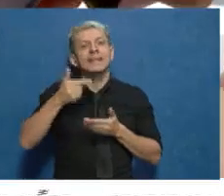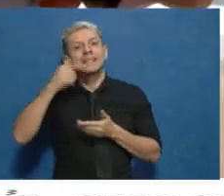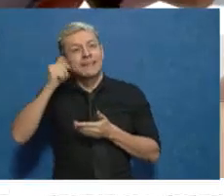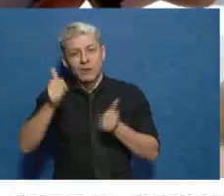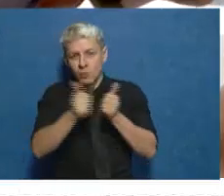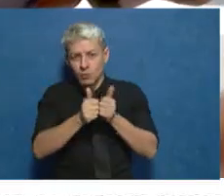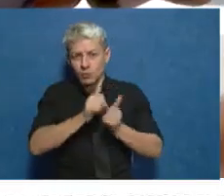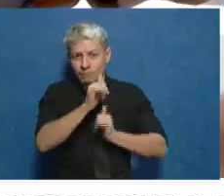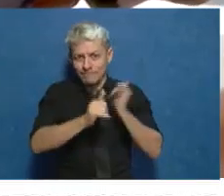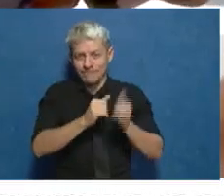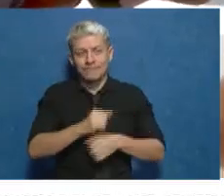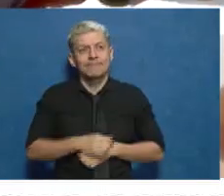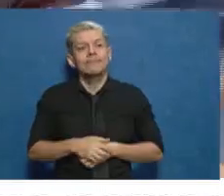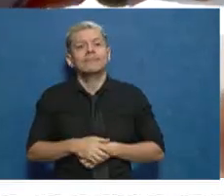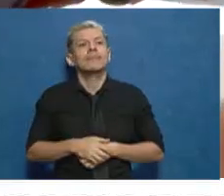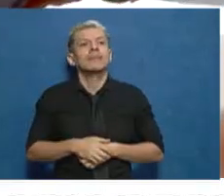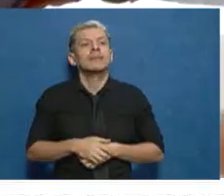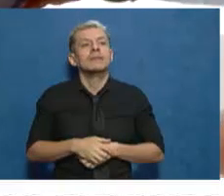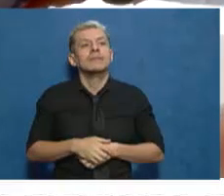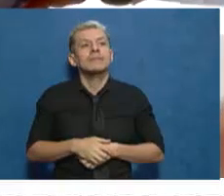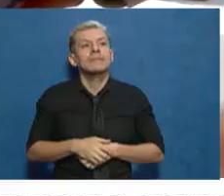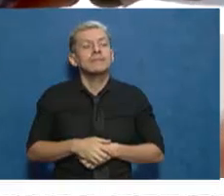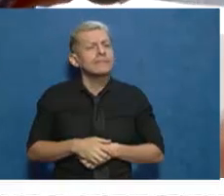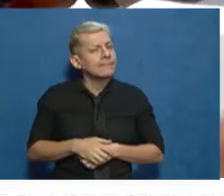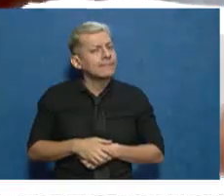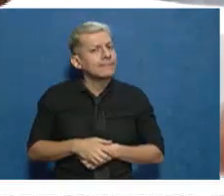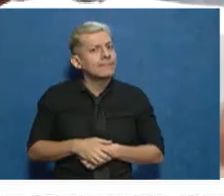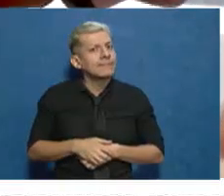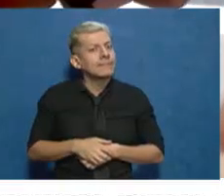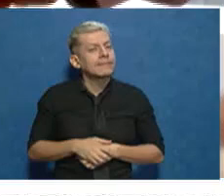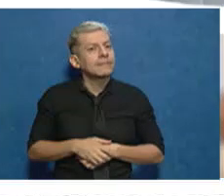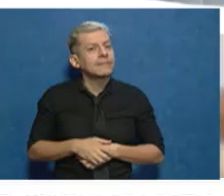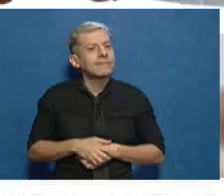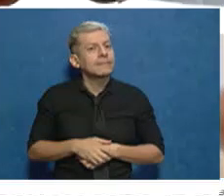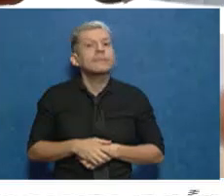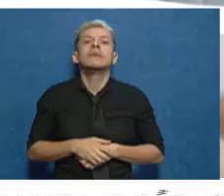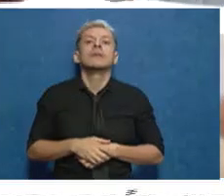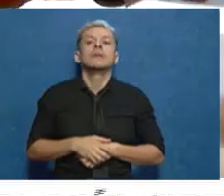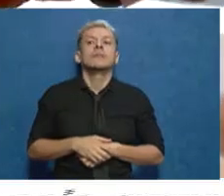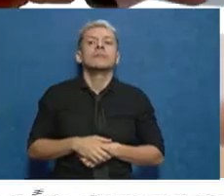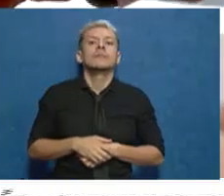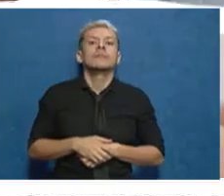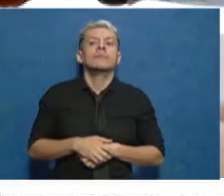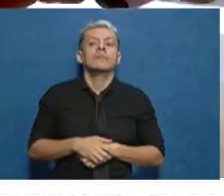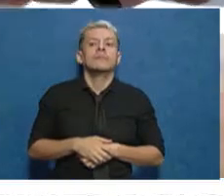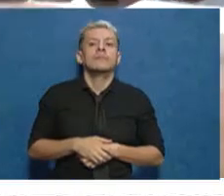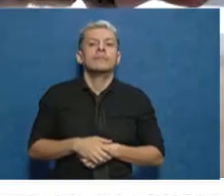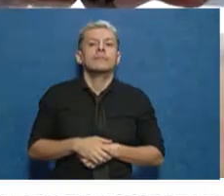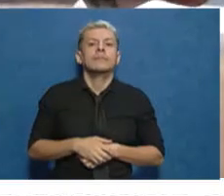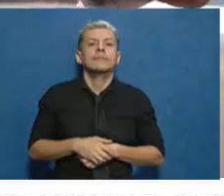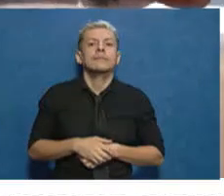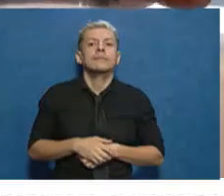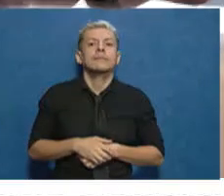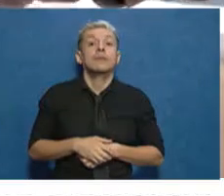Escuchamos. Entendemos que es importante. Sí, es Daniela, de 8, de 10 de la mañana a 8 de la noche es el